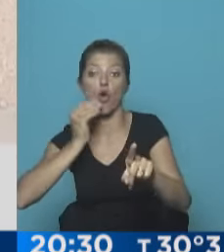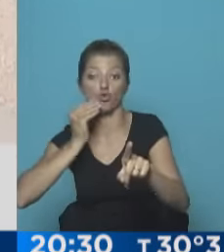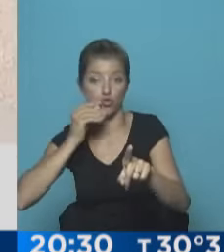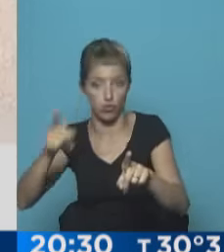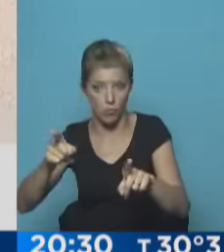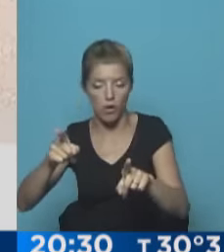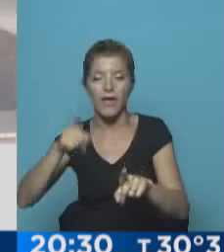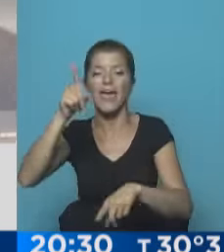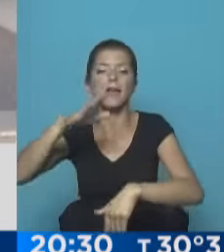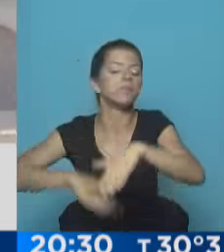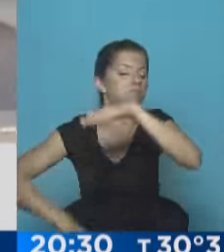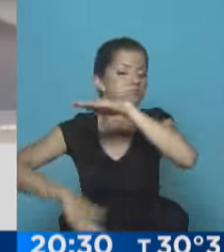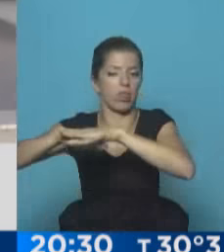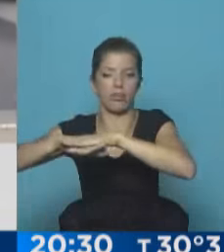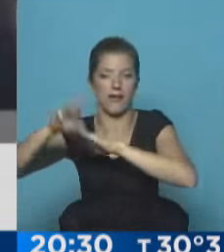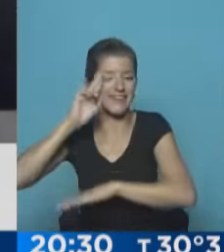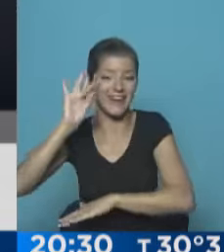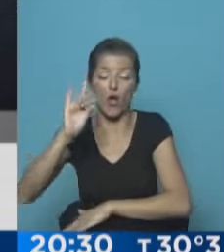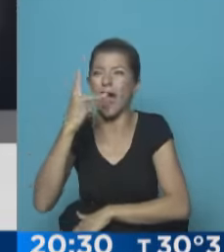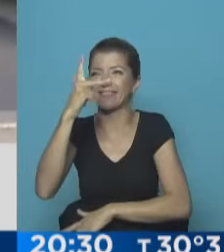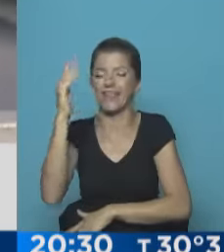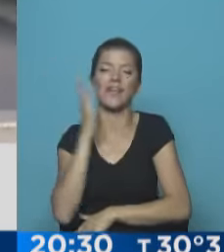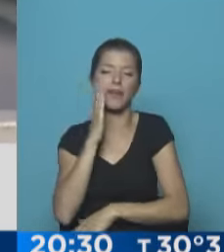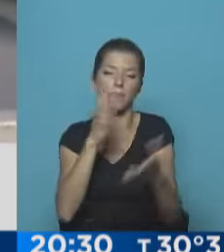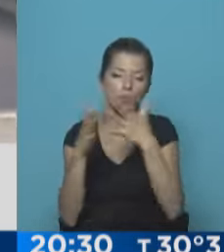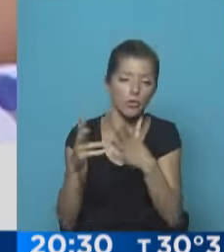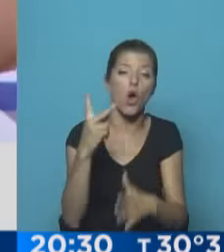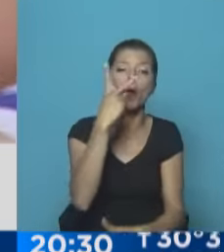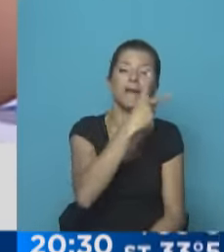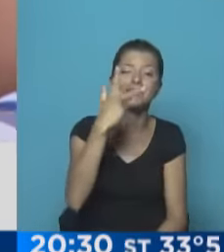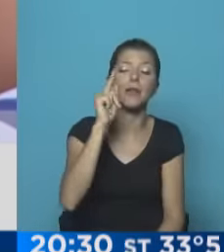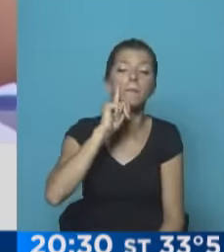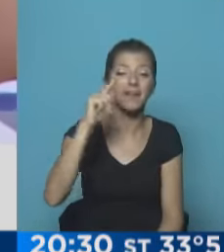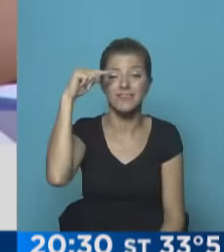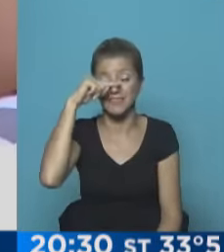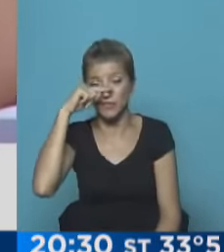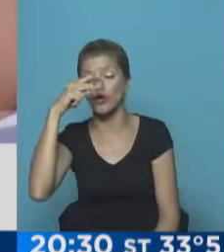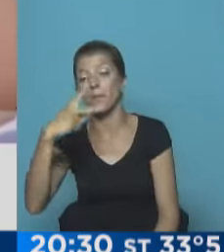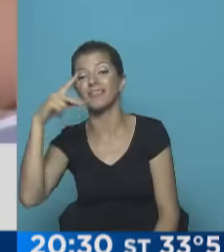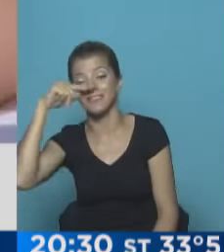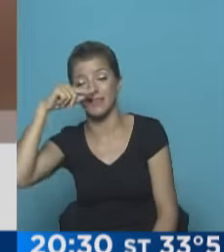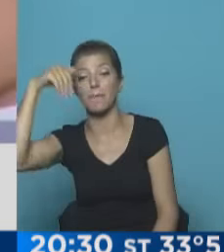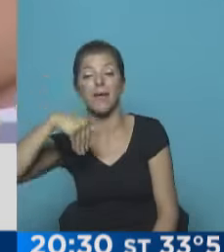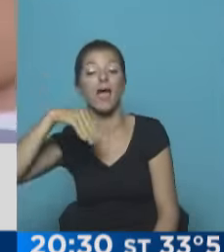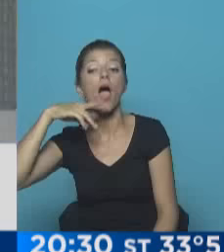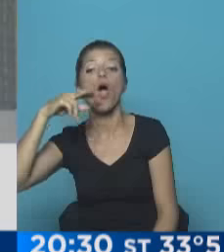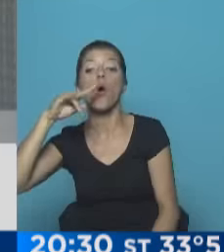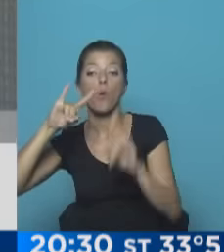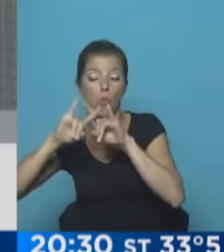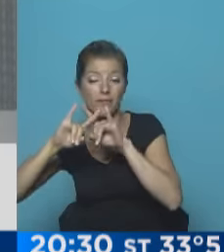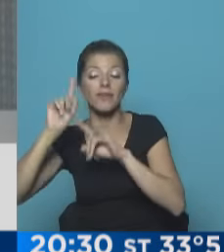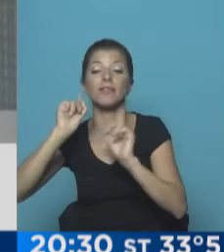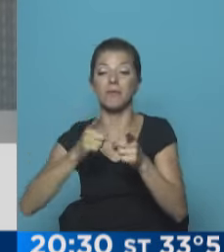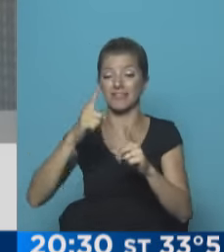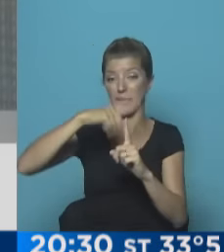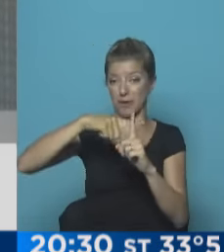el pico de la jornada cerca de las 3 de la tarde con una demanda de 23.727 megawatts y con una temperatura de más